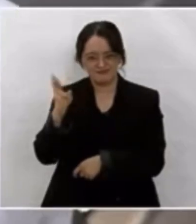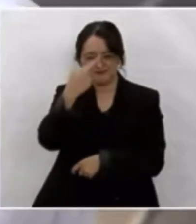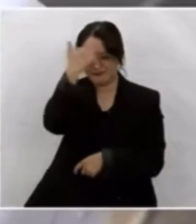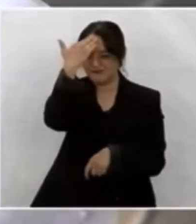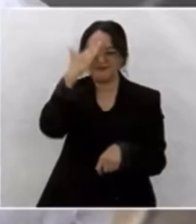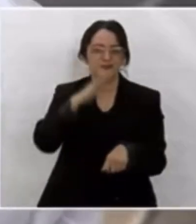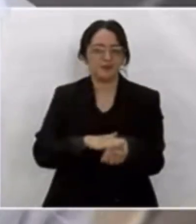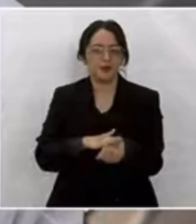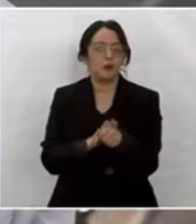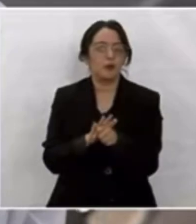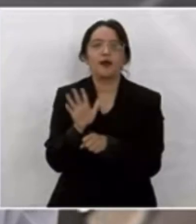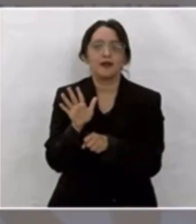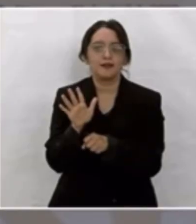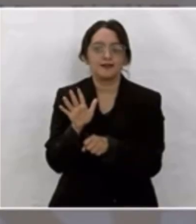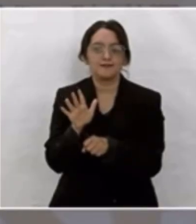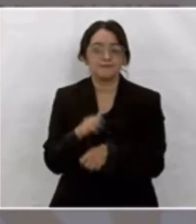la de